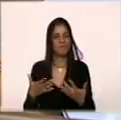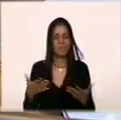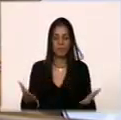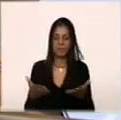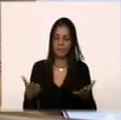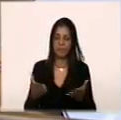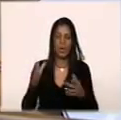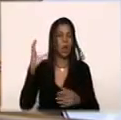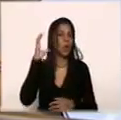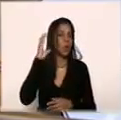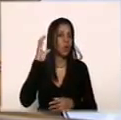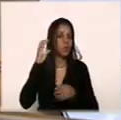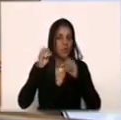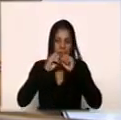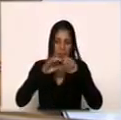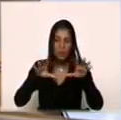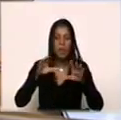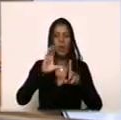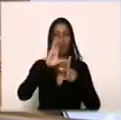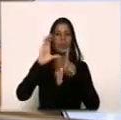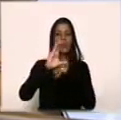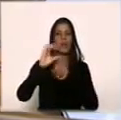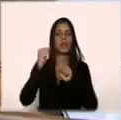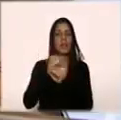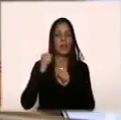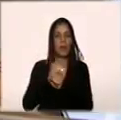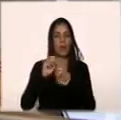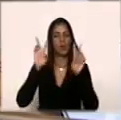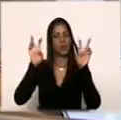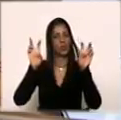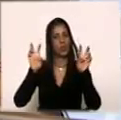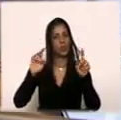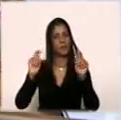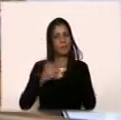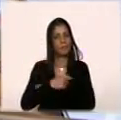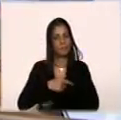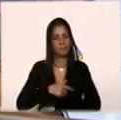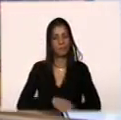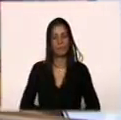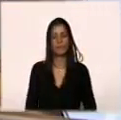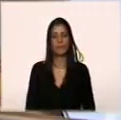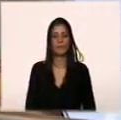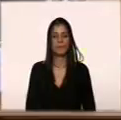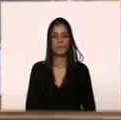nueva conciencia y cultura del trabajo. Es todo.